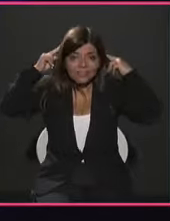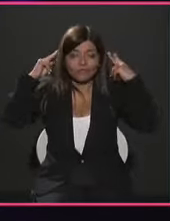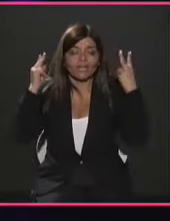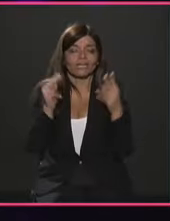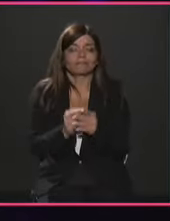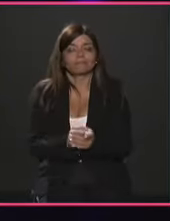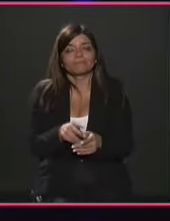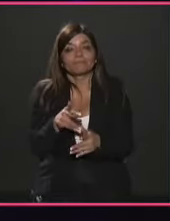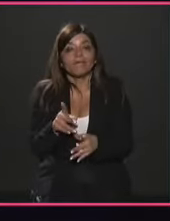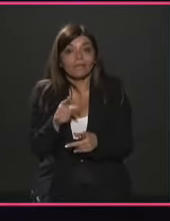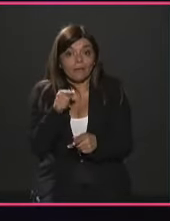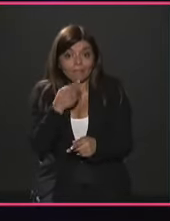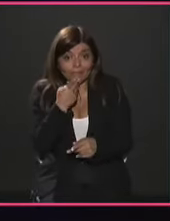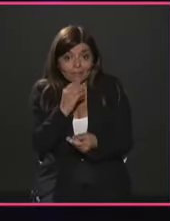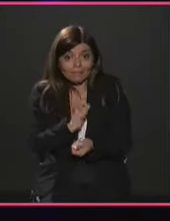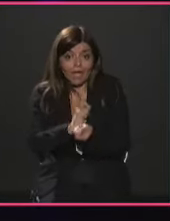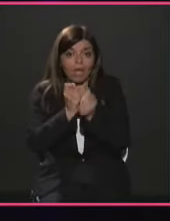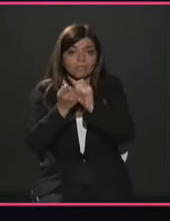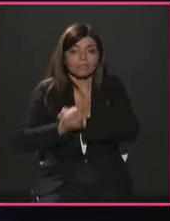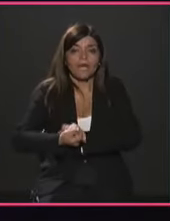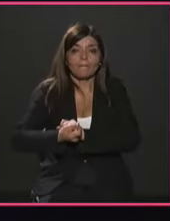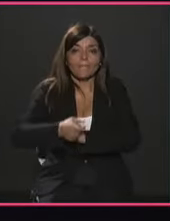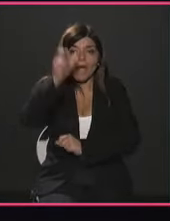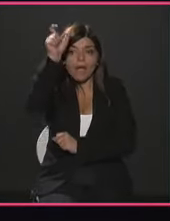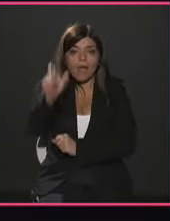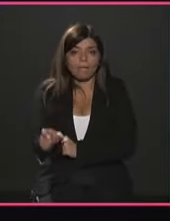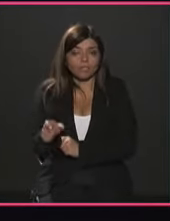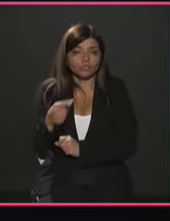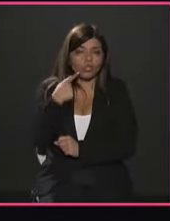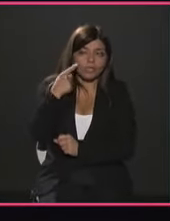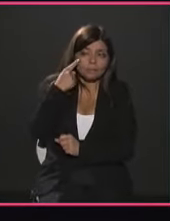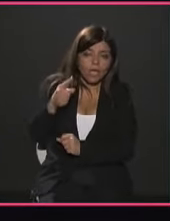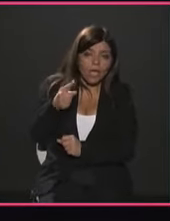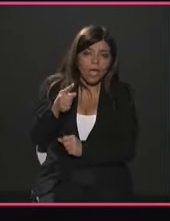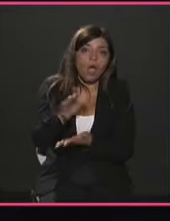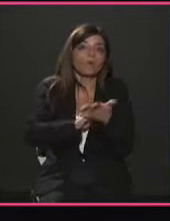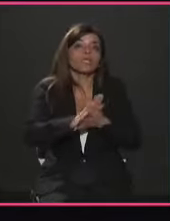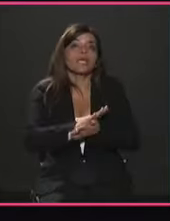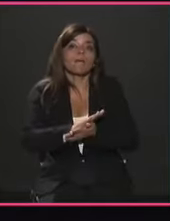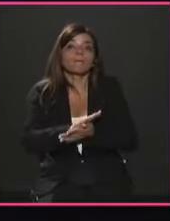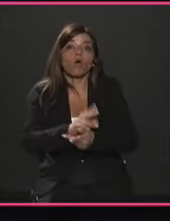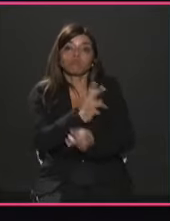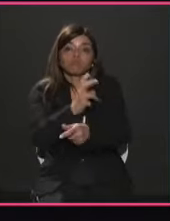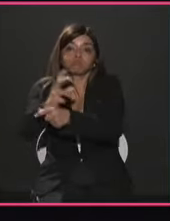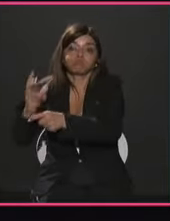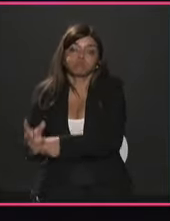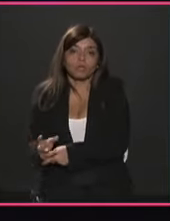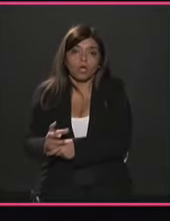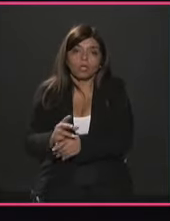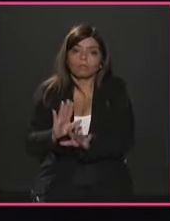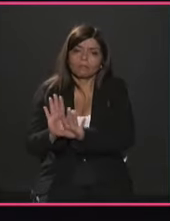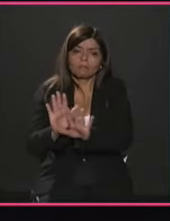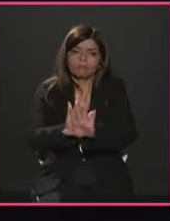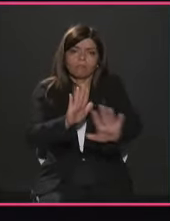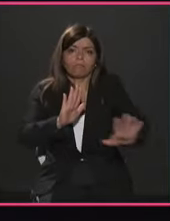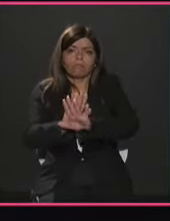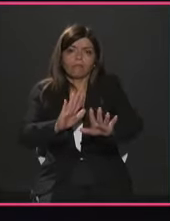el el comportamiento de las personas que los delincuentes ya no sean delincuentes quizás que los drogadictos ya no sean drogadictos que los que